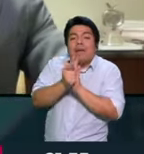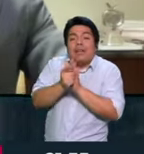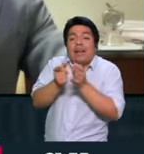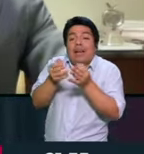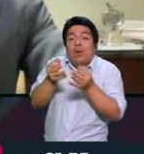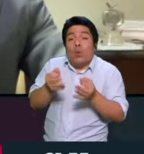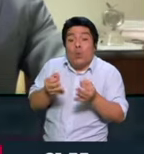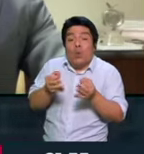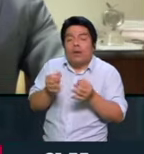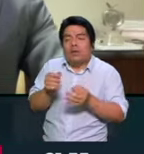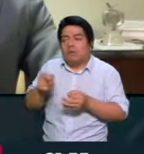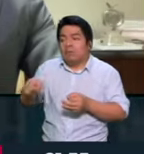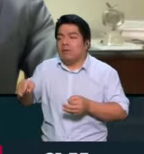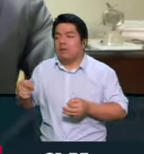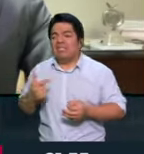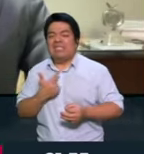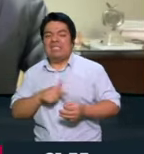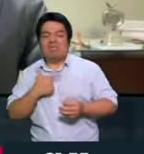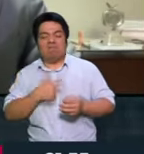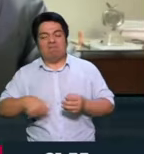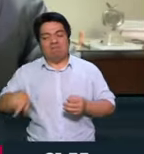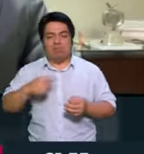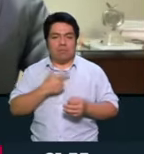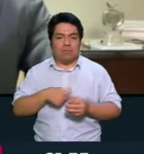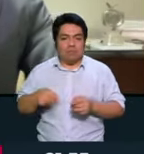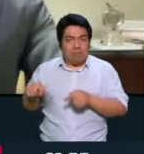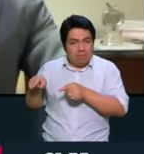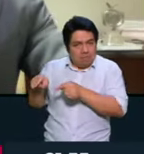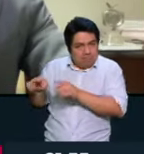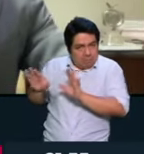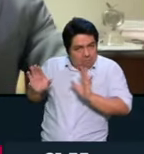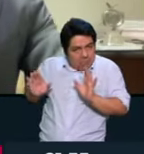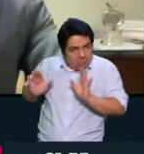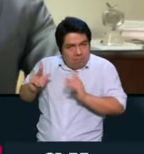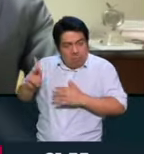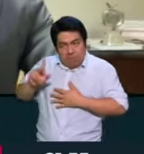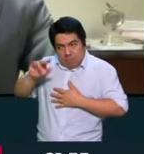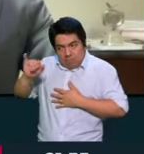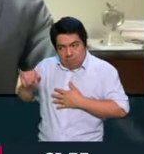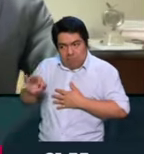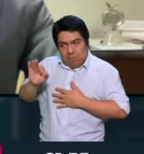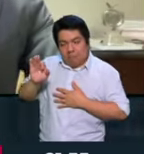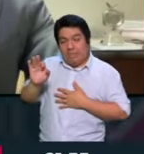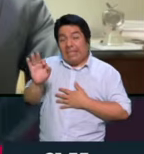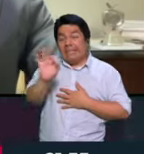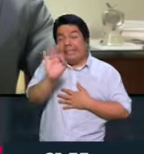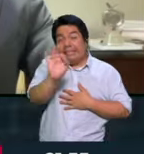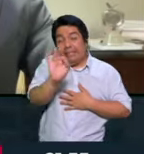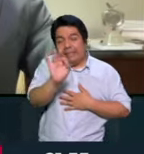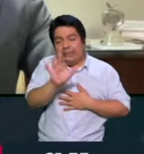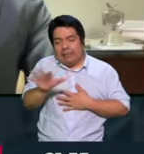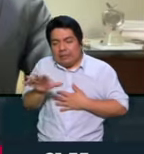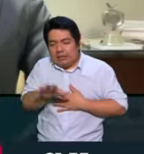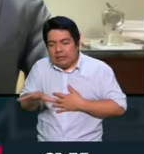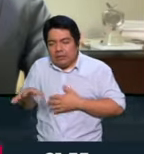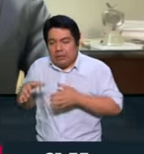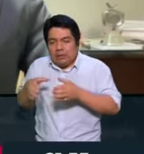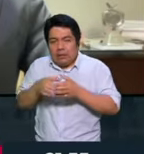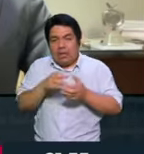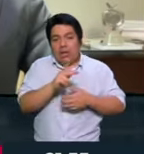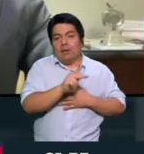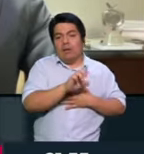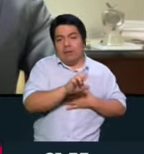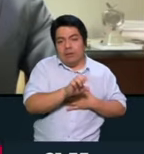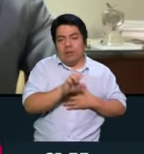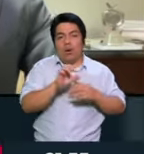legítimamente. Podrá no gustar a quienes forman parte del Poder Judicial. Si fuera una reforma, a lo mejor a un área del Ejecutivo, como es, por ejemplo,